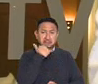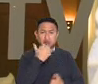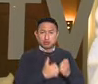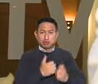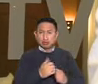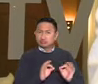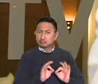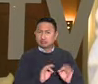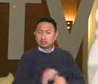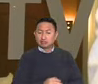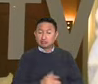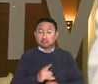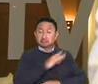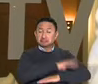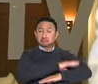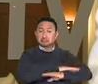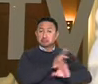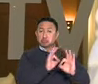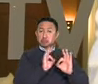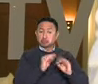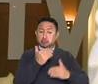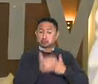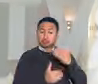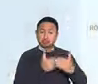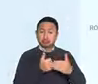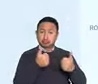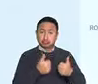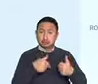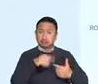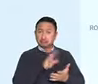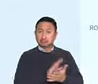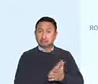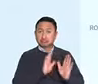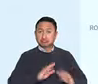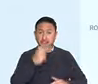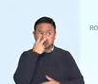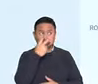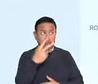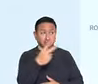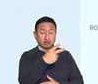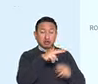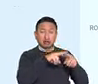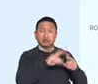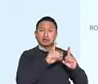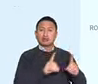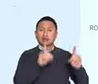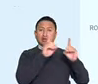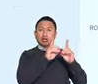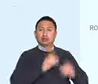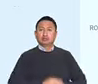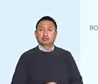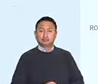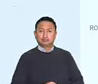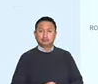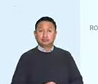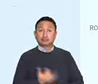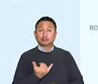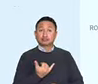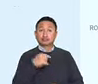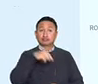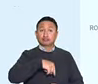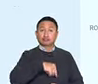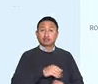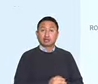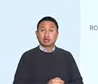inconveniente. La plataforma funciona de manera correcta y tranquilamente se pueden revisar los resultados. Estamos ya